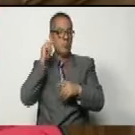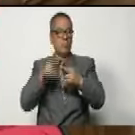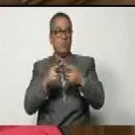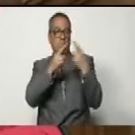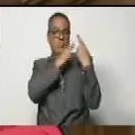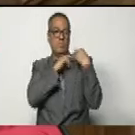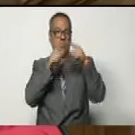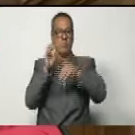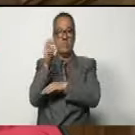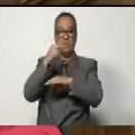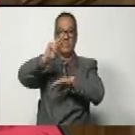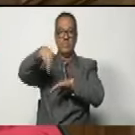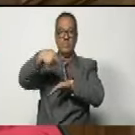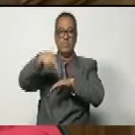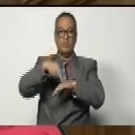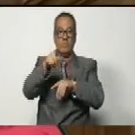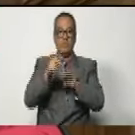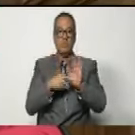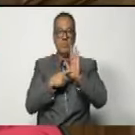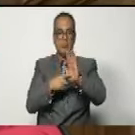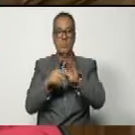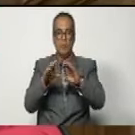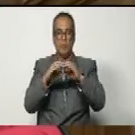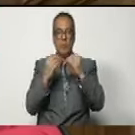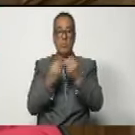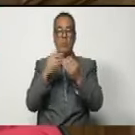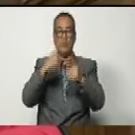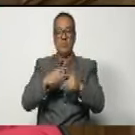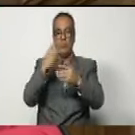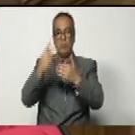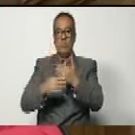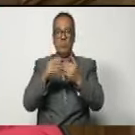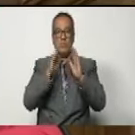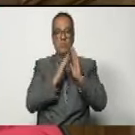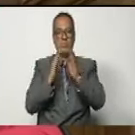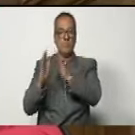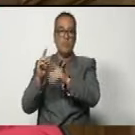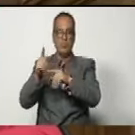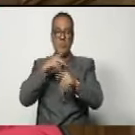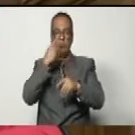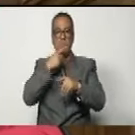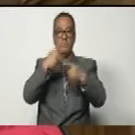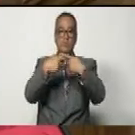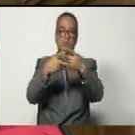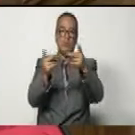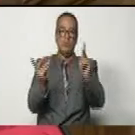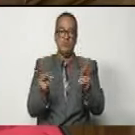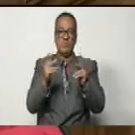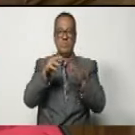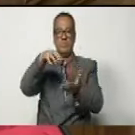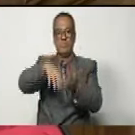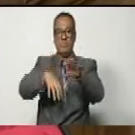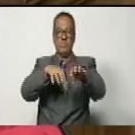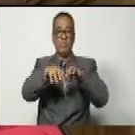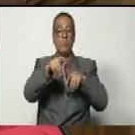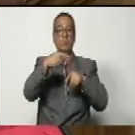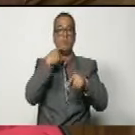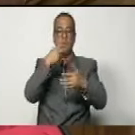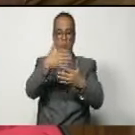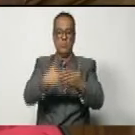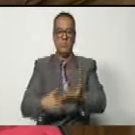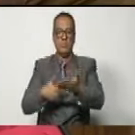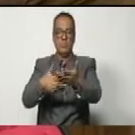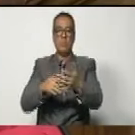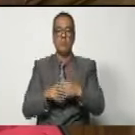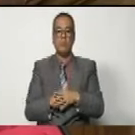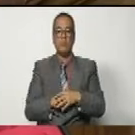representantes de la Asamblea Nacional ante los consejos de planificación y coordinación de políticas públicas estadales, indicados en